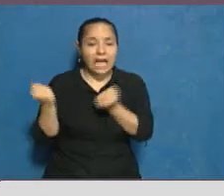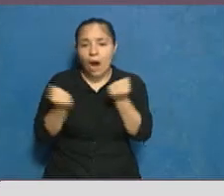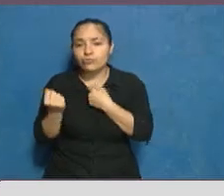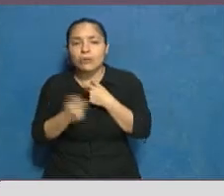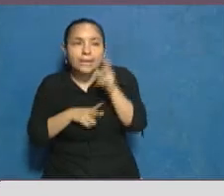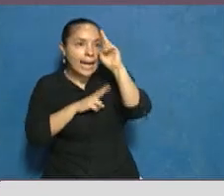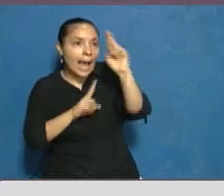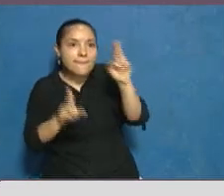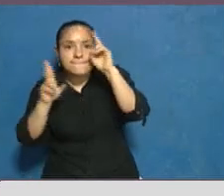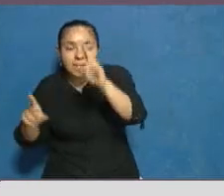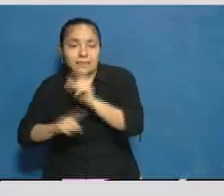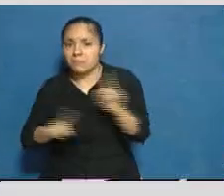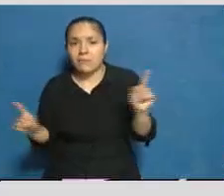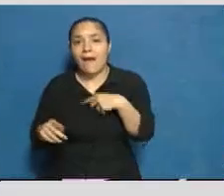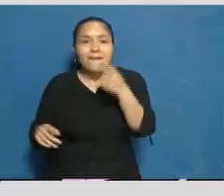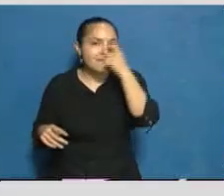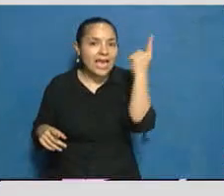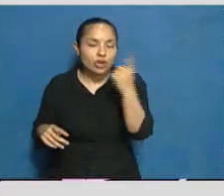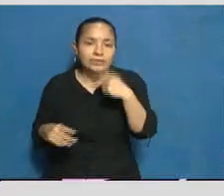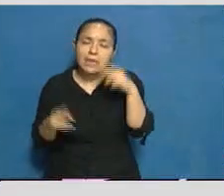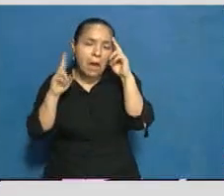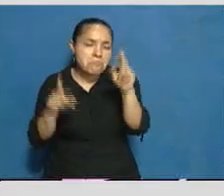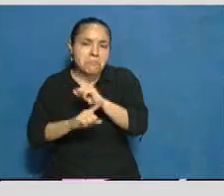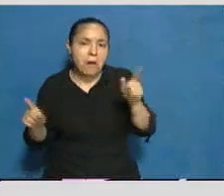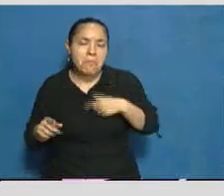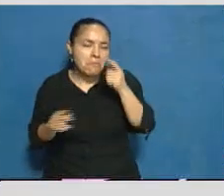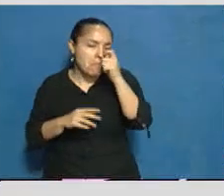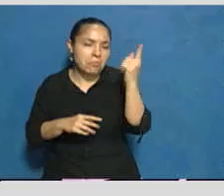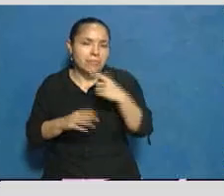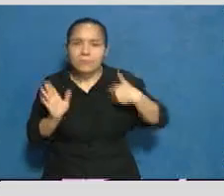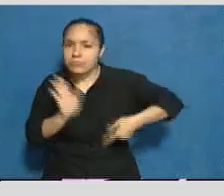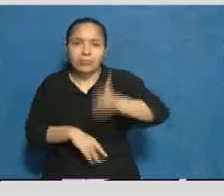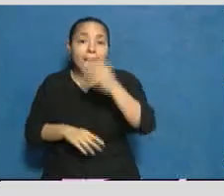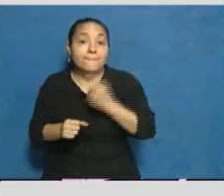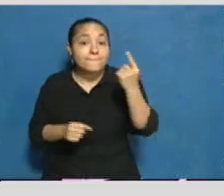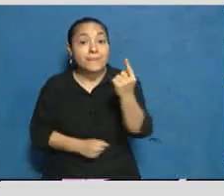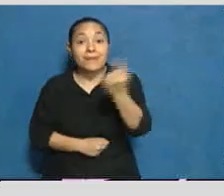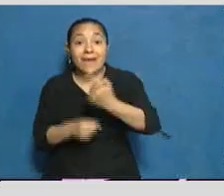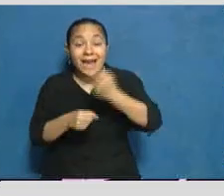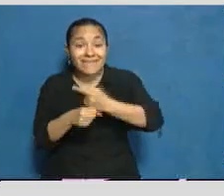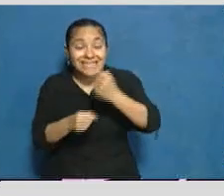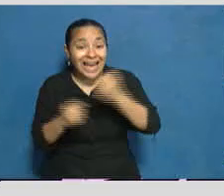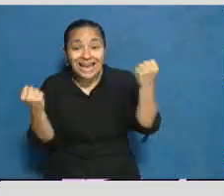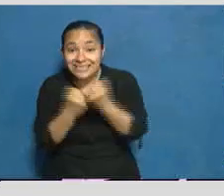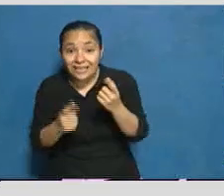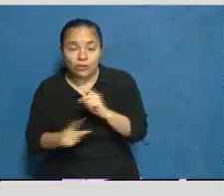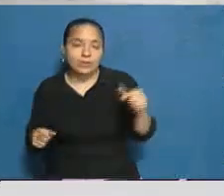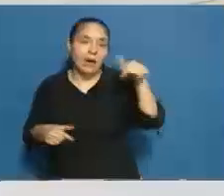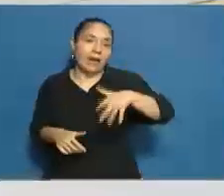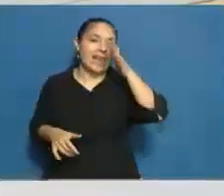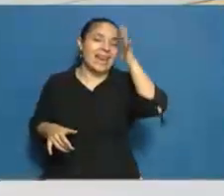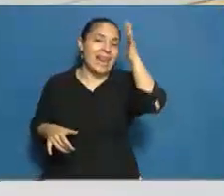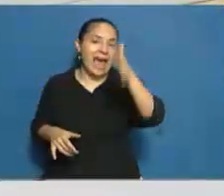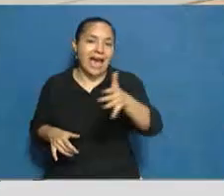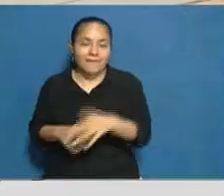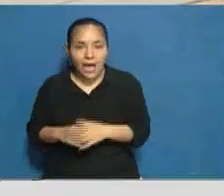la velocidad máxima permitida y bueno, no es la primera vez que ocurren accidentes, nada más que en esta oportunidad fue mayor, fue